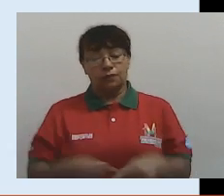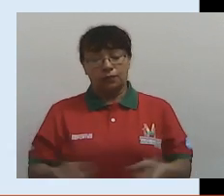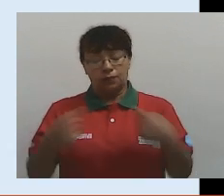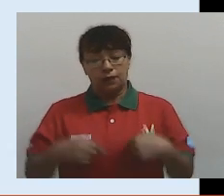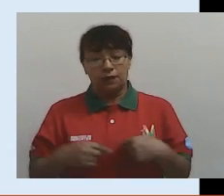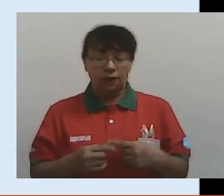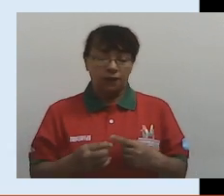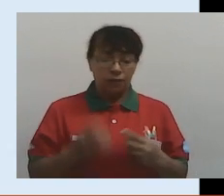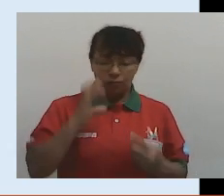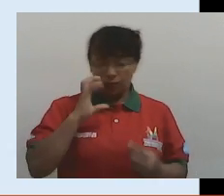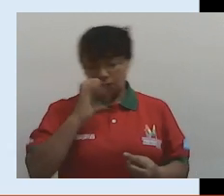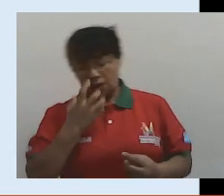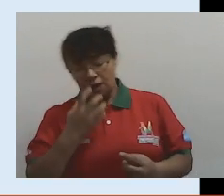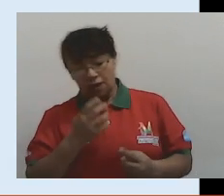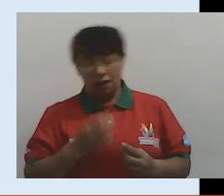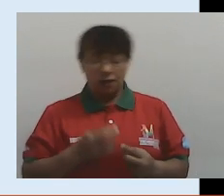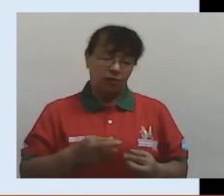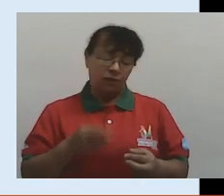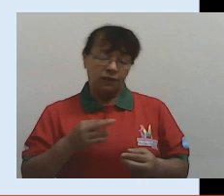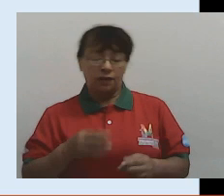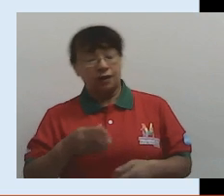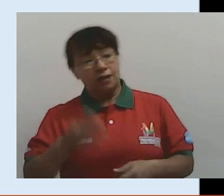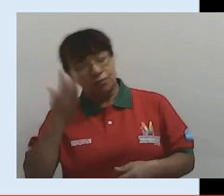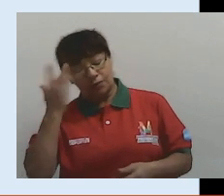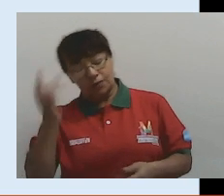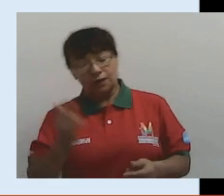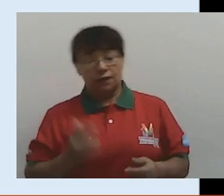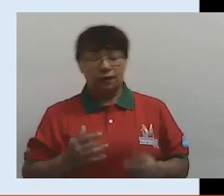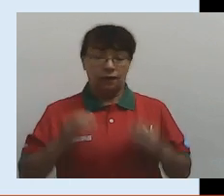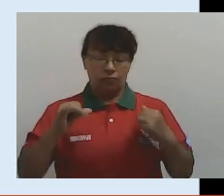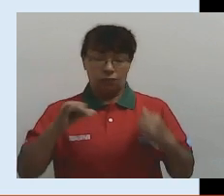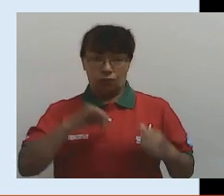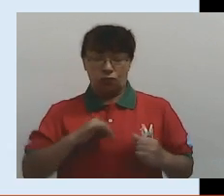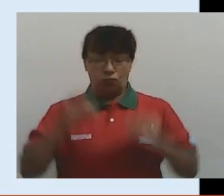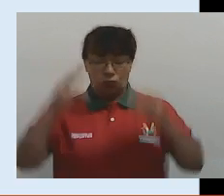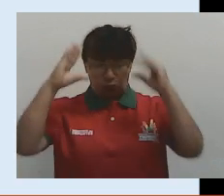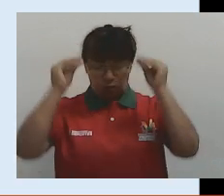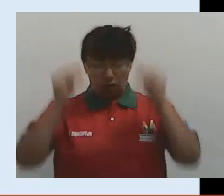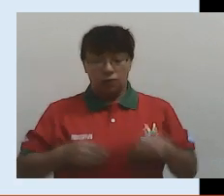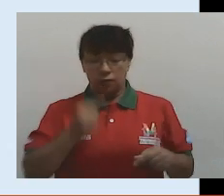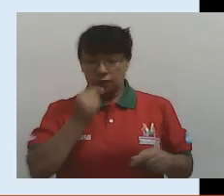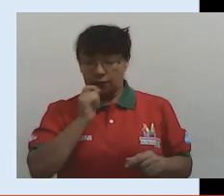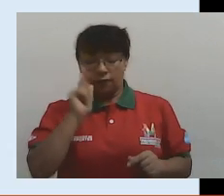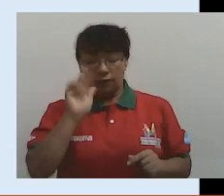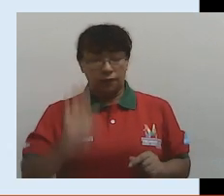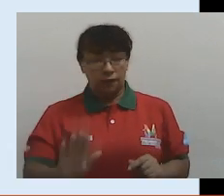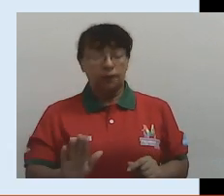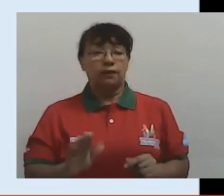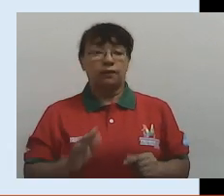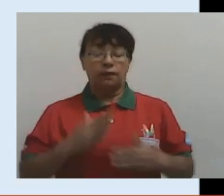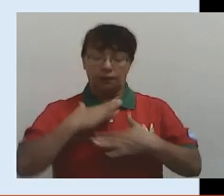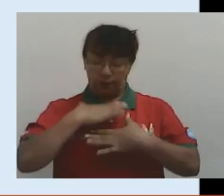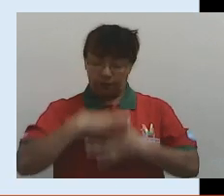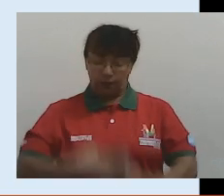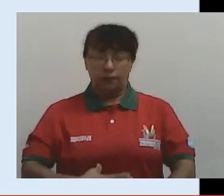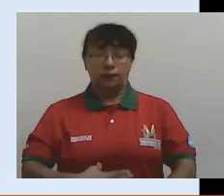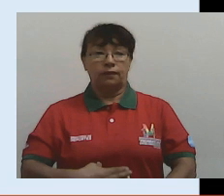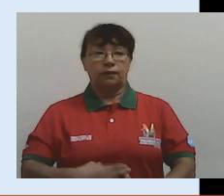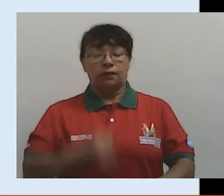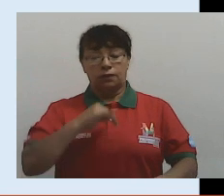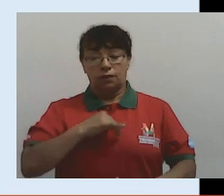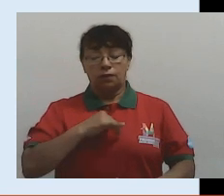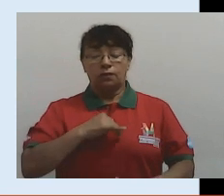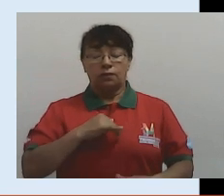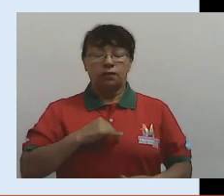reclamarme un resultado, yo tengo que estar sereno y tengo que explicarle la norma, tener mi reglamentito y decirle, mire, estoy cumpliendo esto. Eso